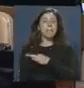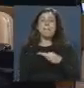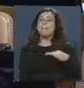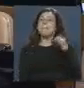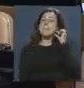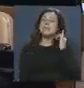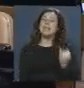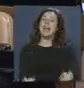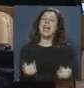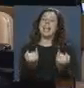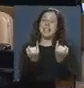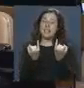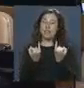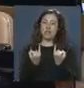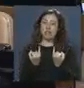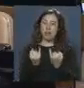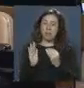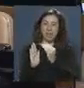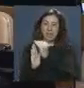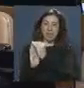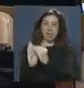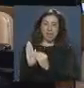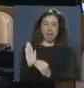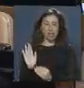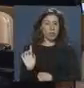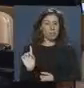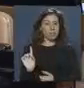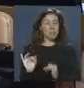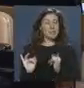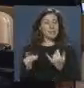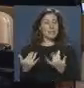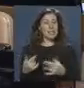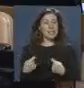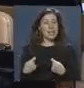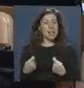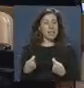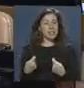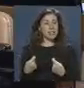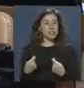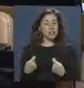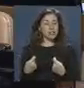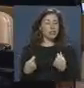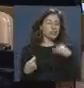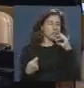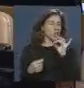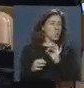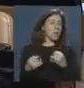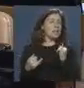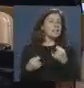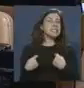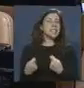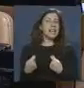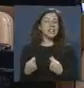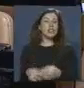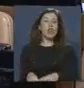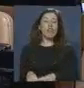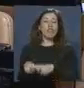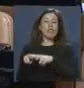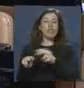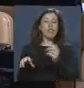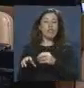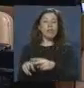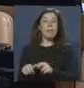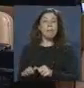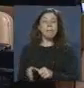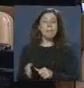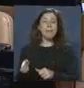informe los siguientes datos? Primero, si se ha gastado, mi información es que no se ha gastado nunca, pero si se ha gastado el fondo permanente